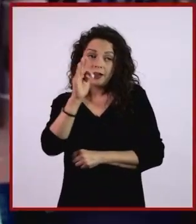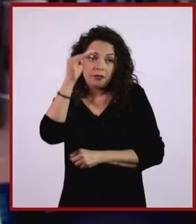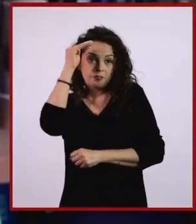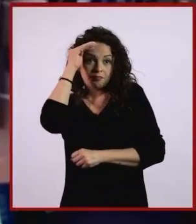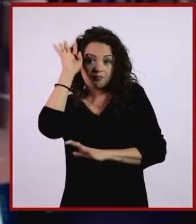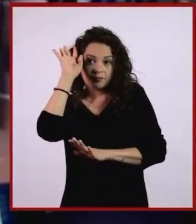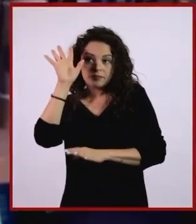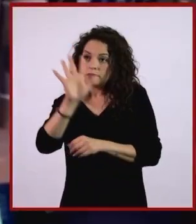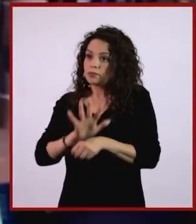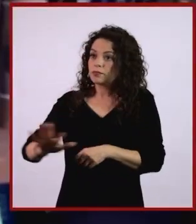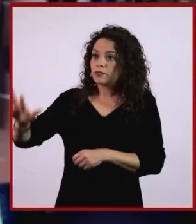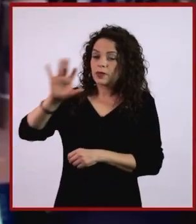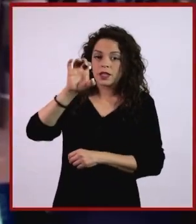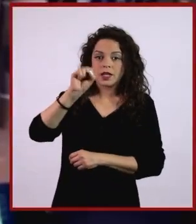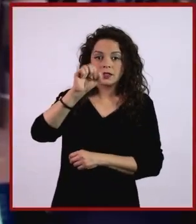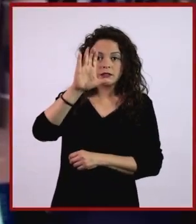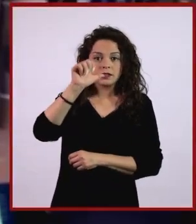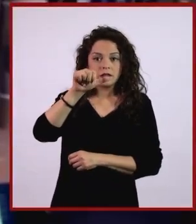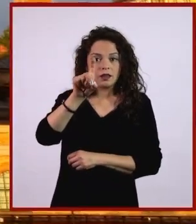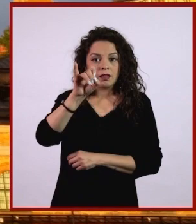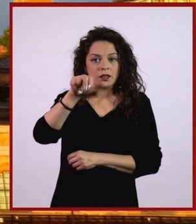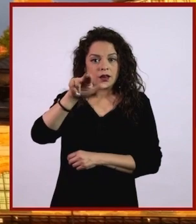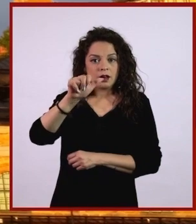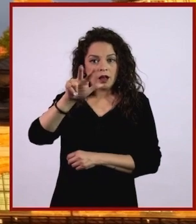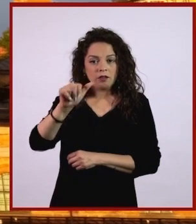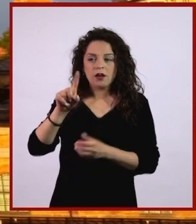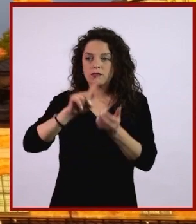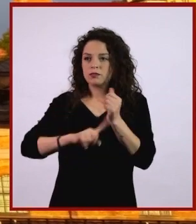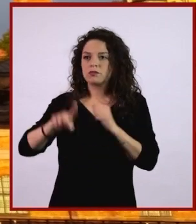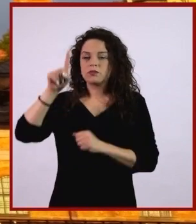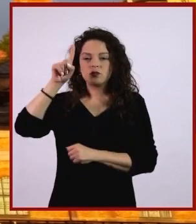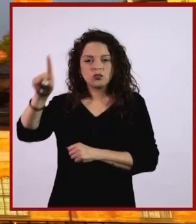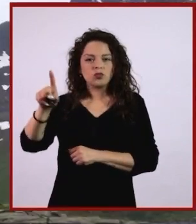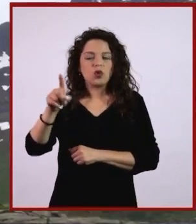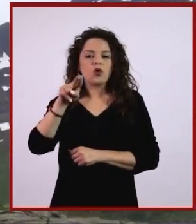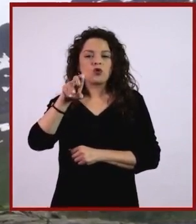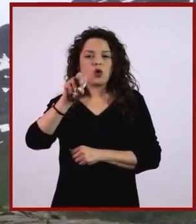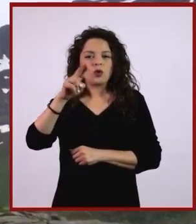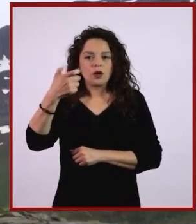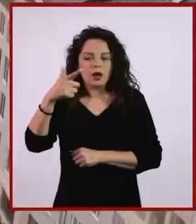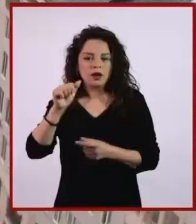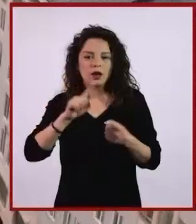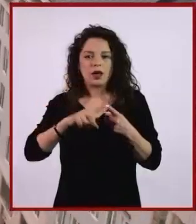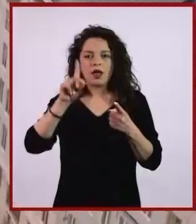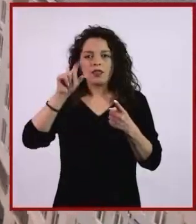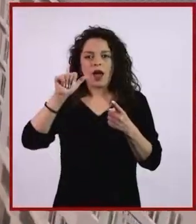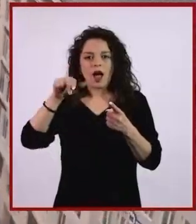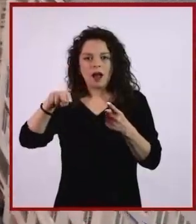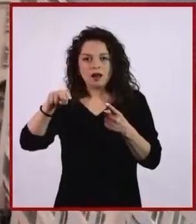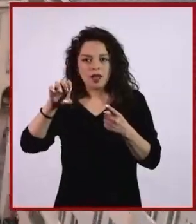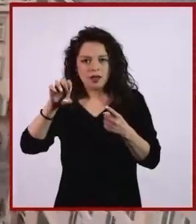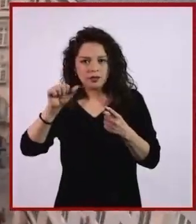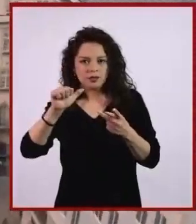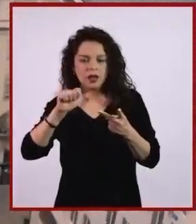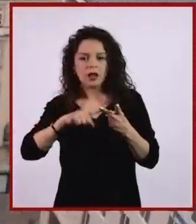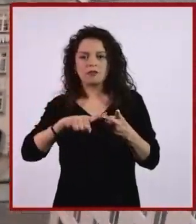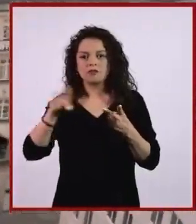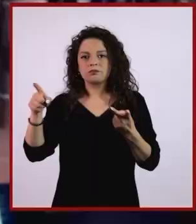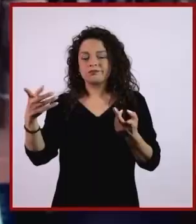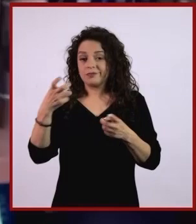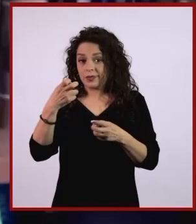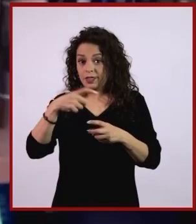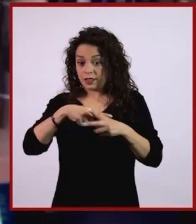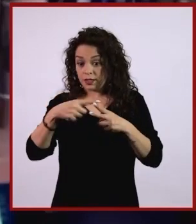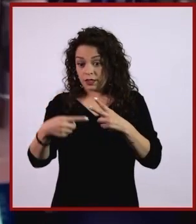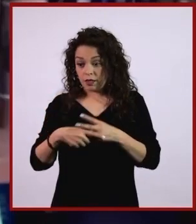podríamos pensar en las sociedades escandinavas, por ejemplo, las sociedades de Sueca, Noruega o Danesa, que son sociedades muy